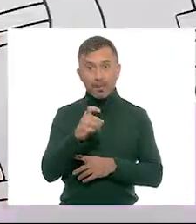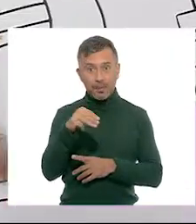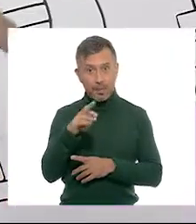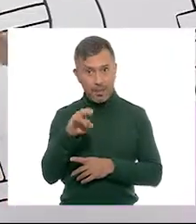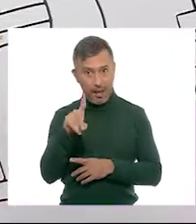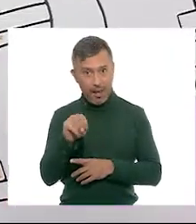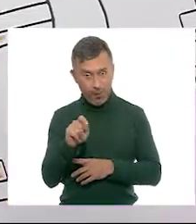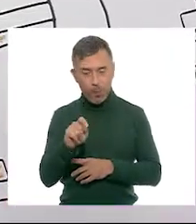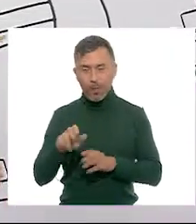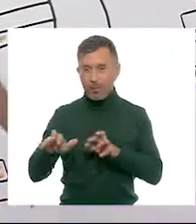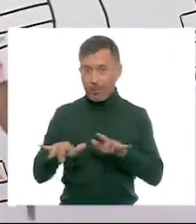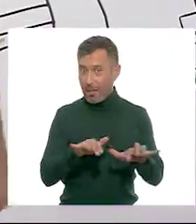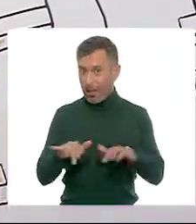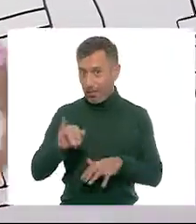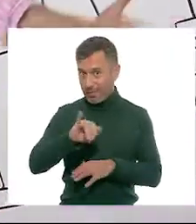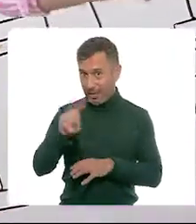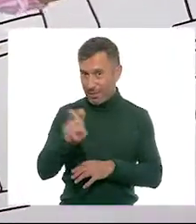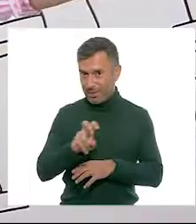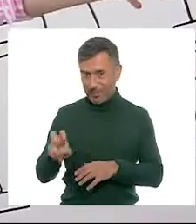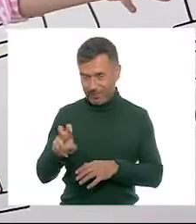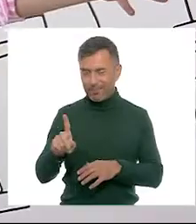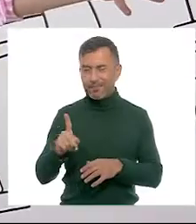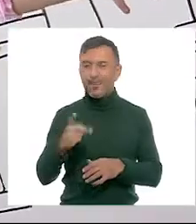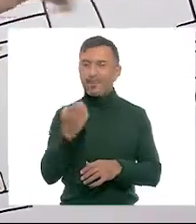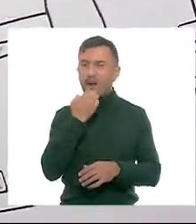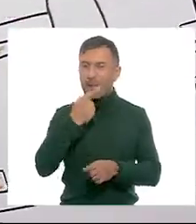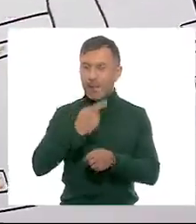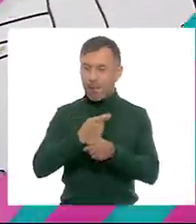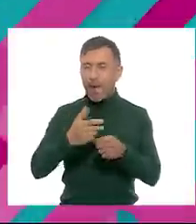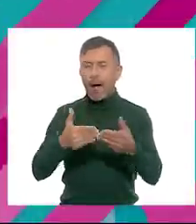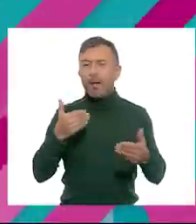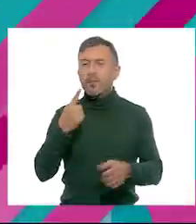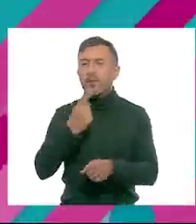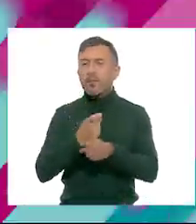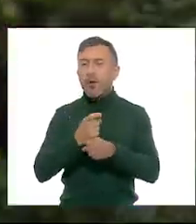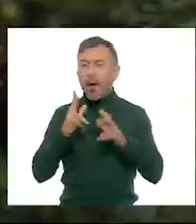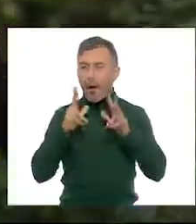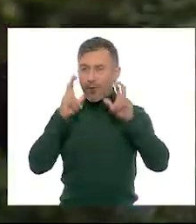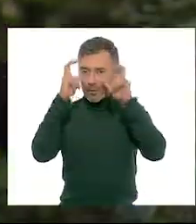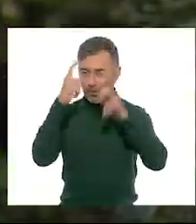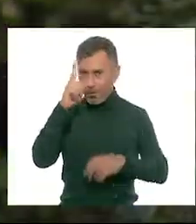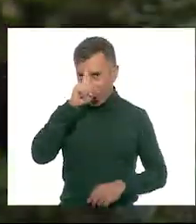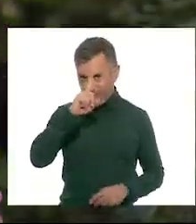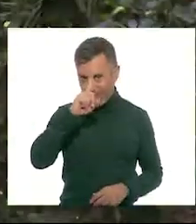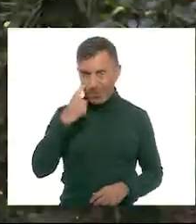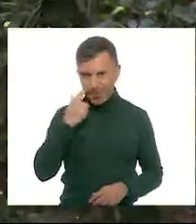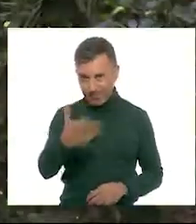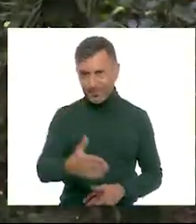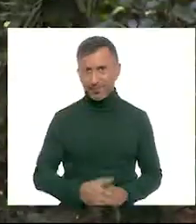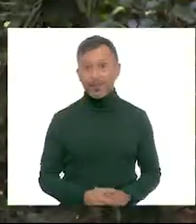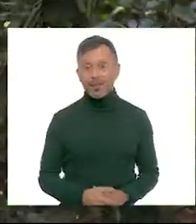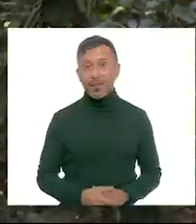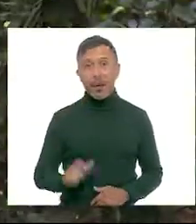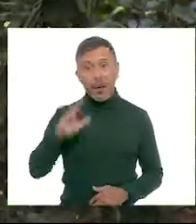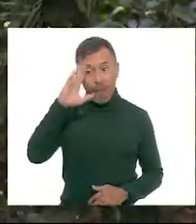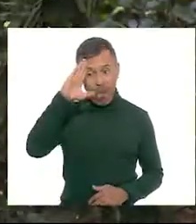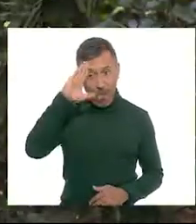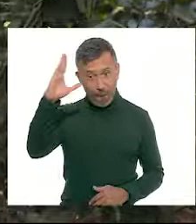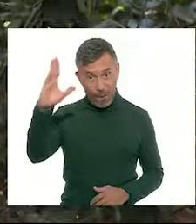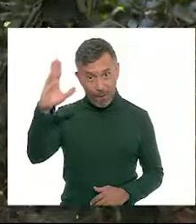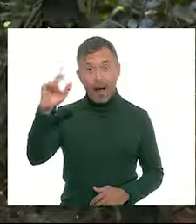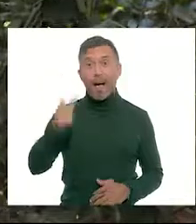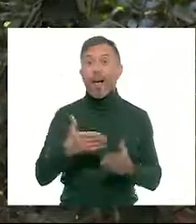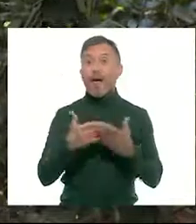grado. Pero antes vamos a escuchar qué tiene que decirnos Ajo Listo. ¡Adelante! ¡Hola! ¡Vamos a ver el